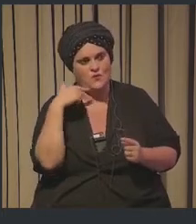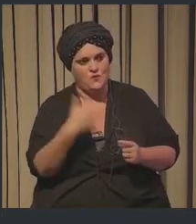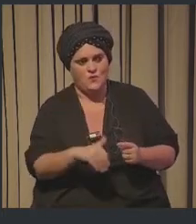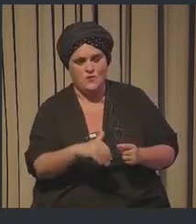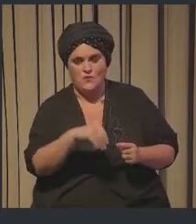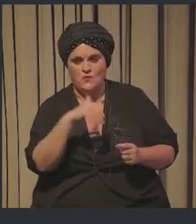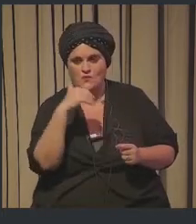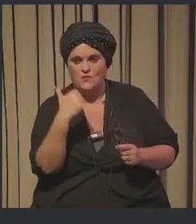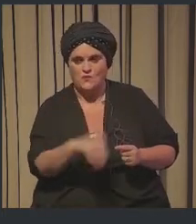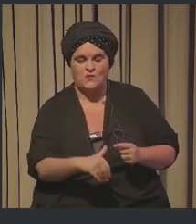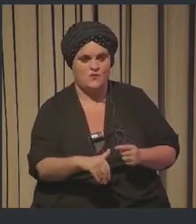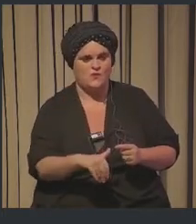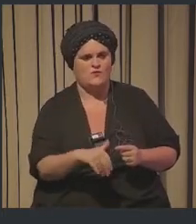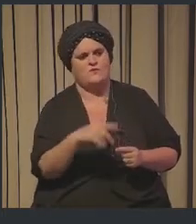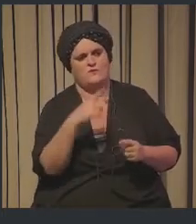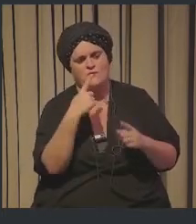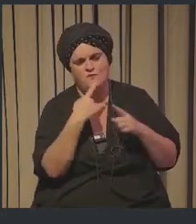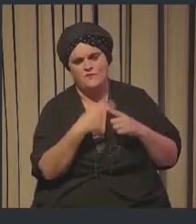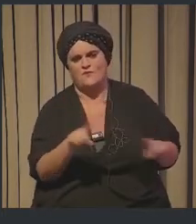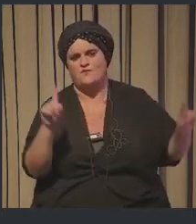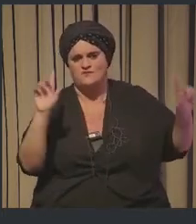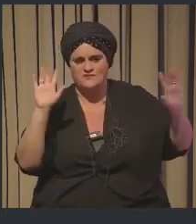muy diferente.